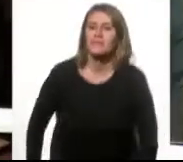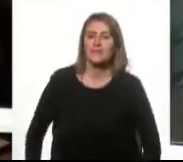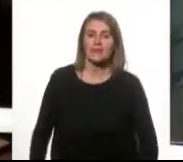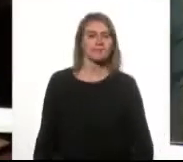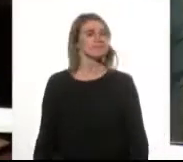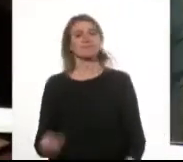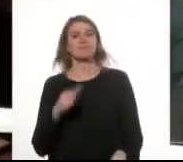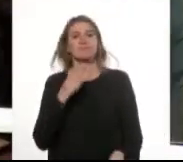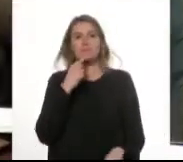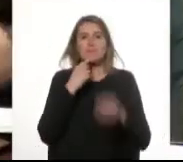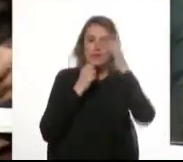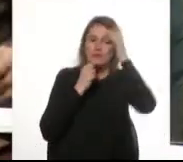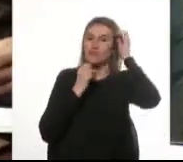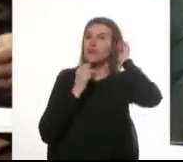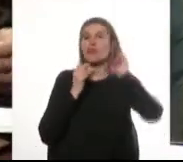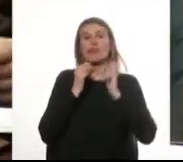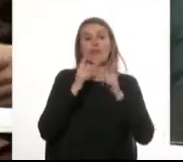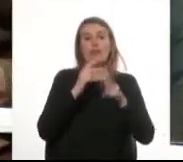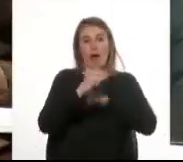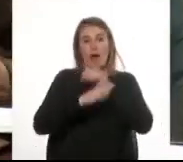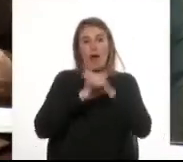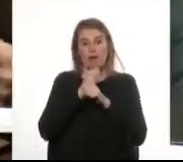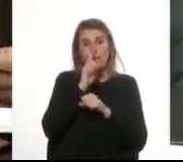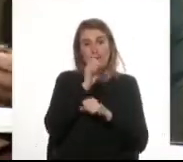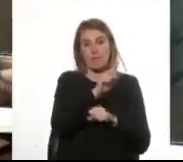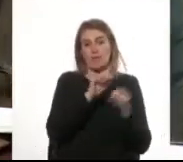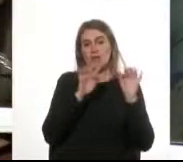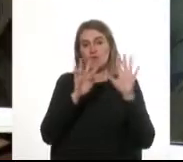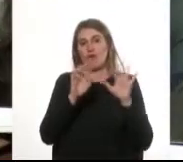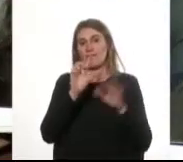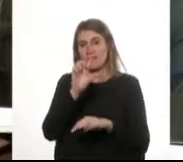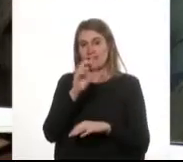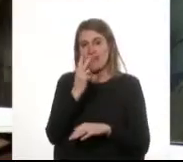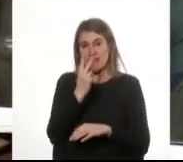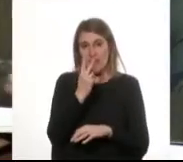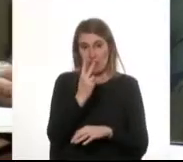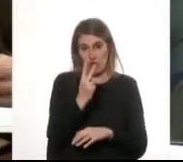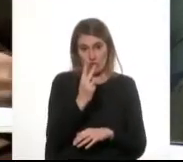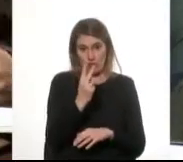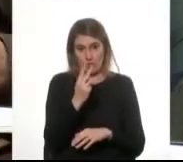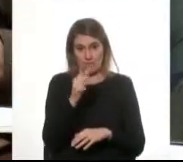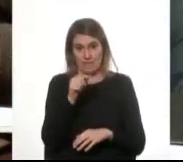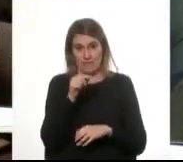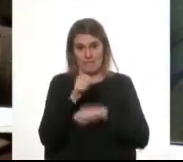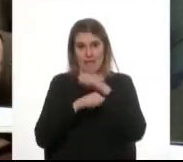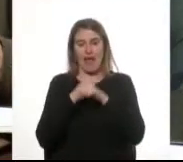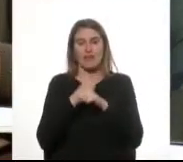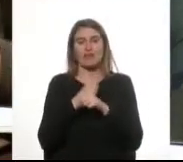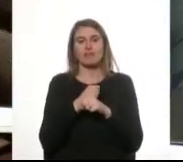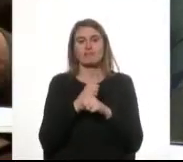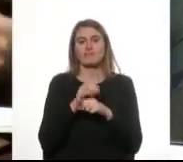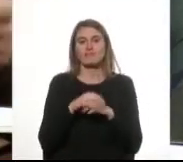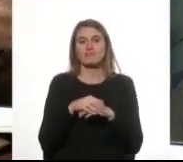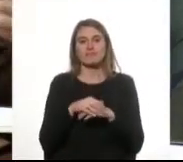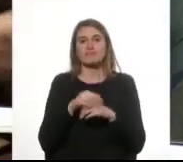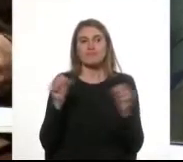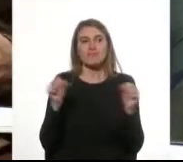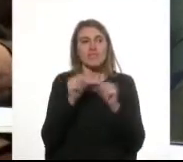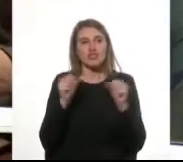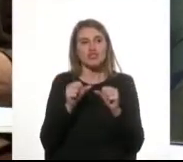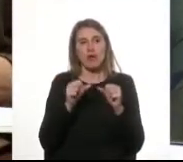Digo esto porque en el año 72, para que se intente entender algo, hicimos